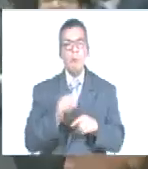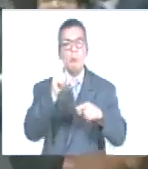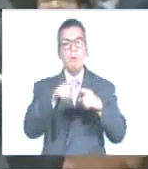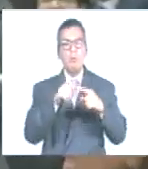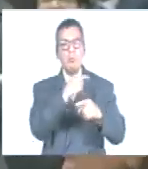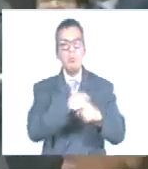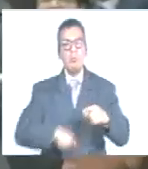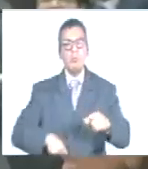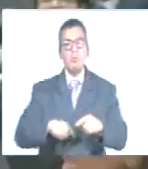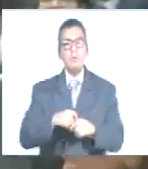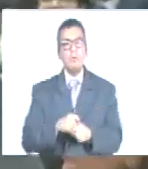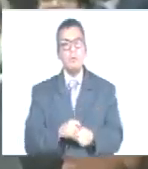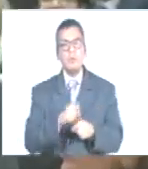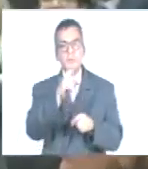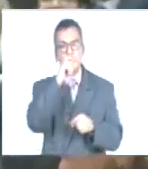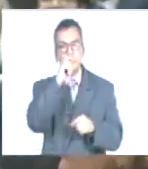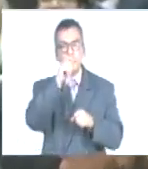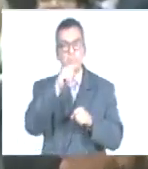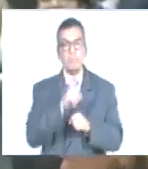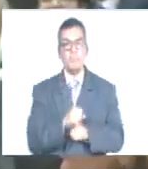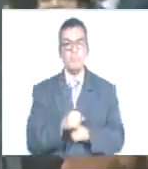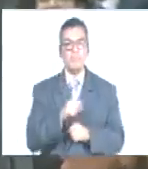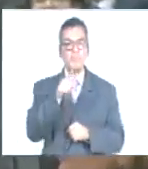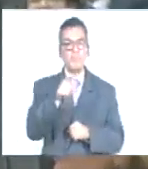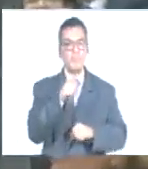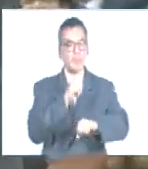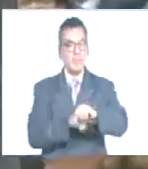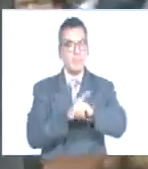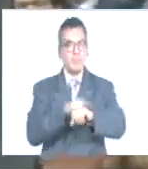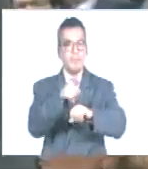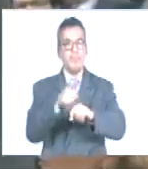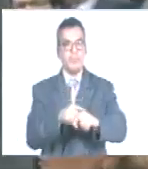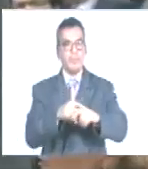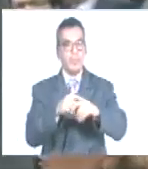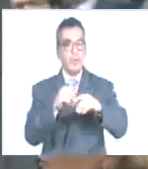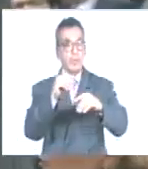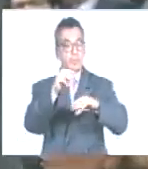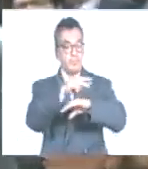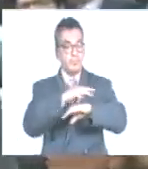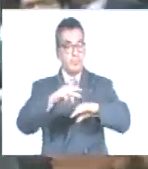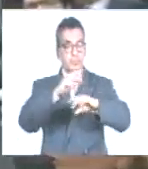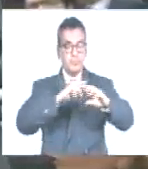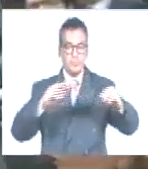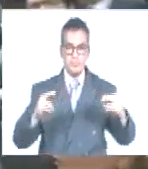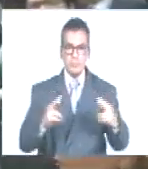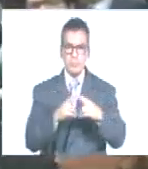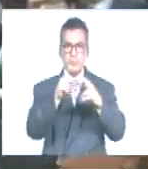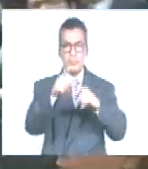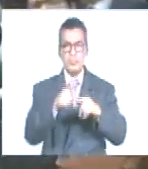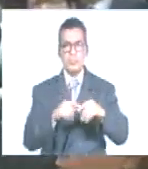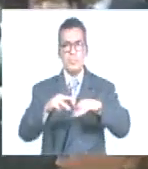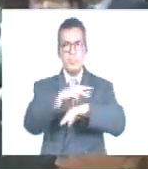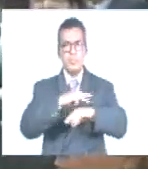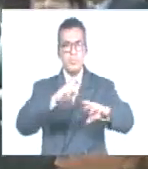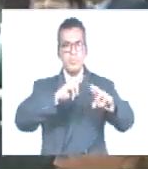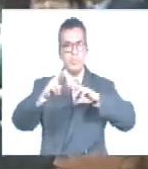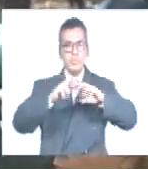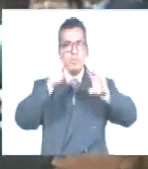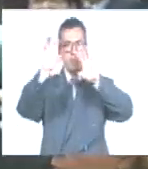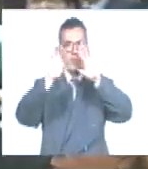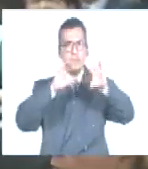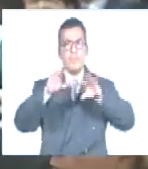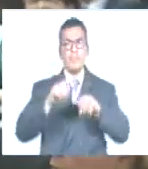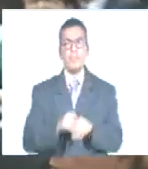el presidente Nicolás Maduro en su momento como canciller en el encuentro de los ministros de Relaciones